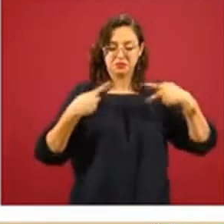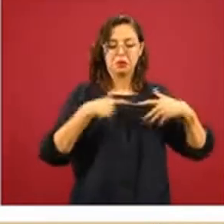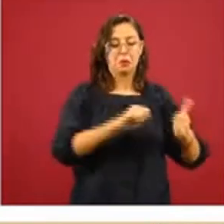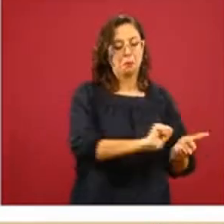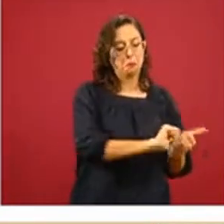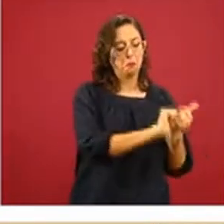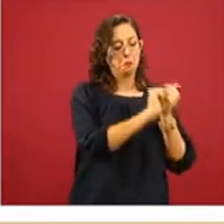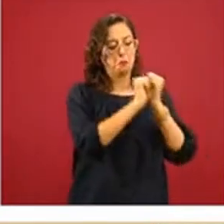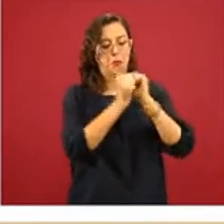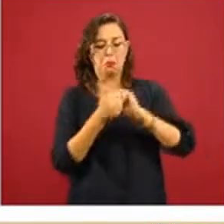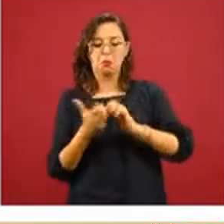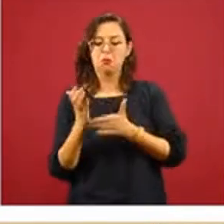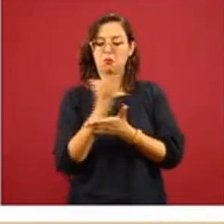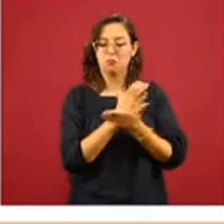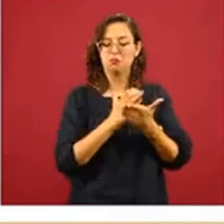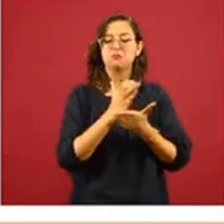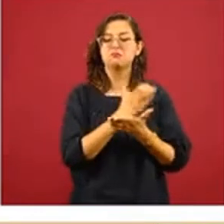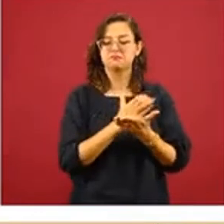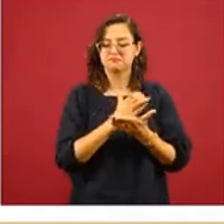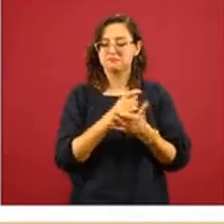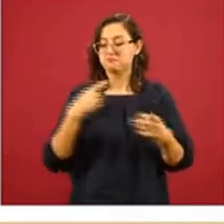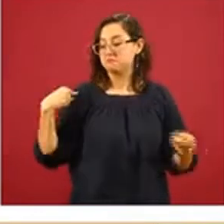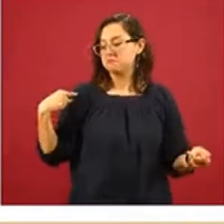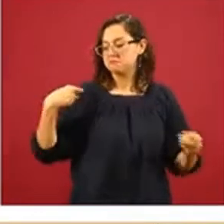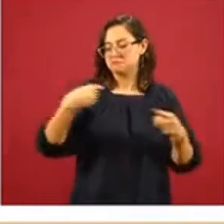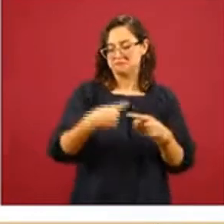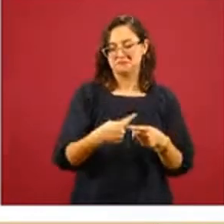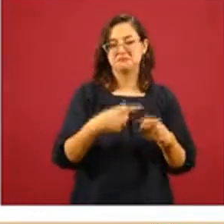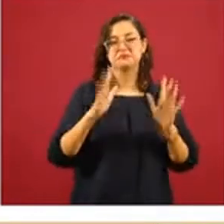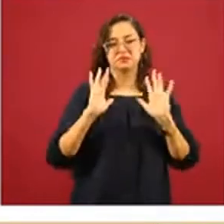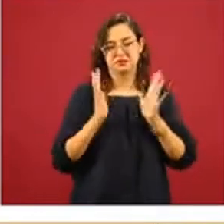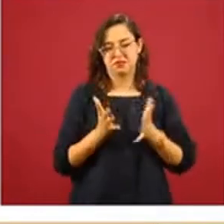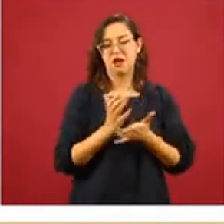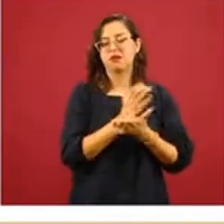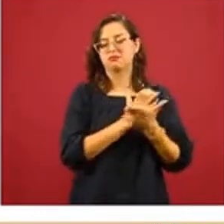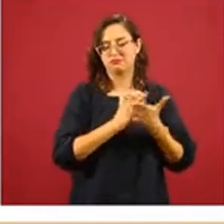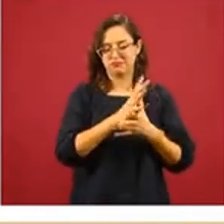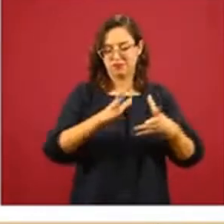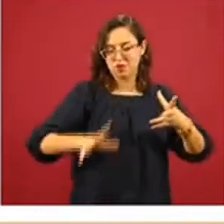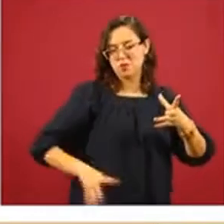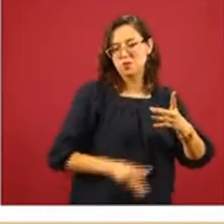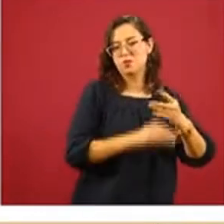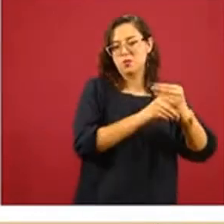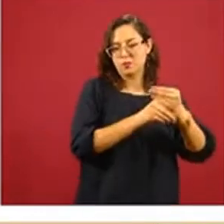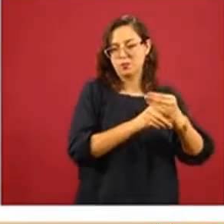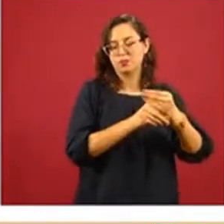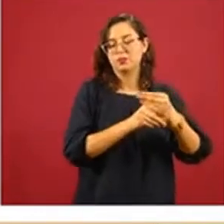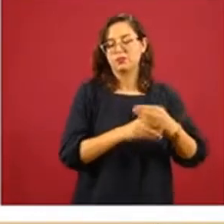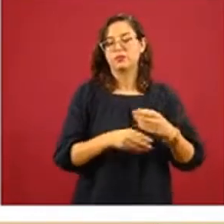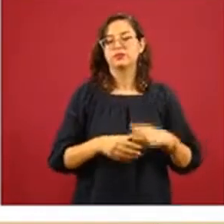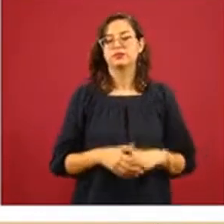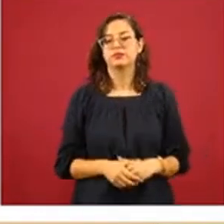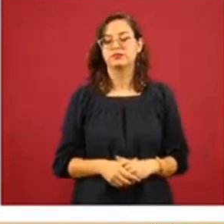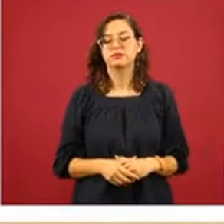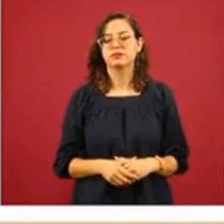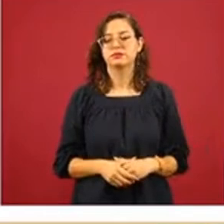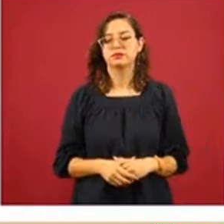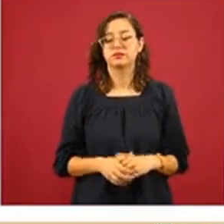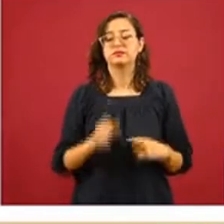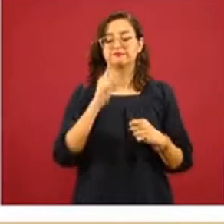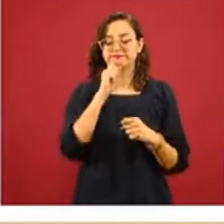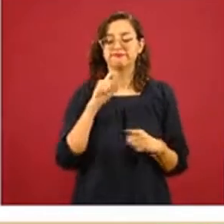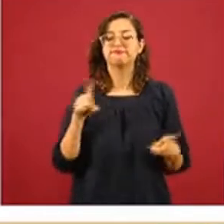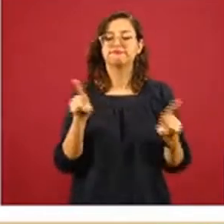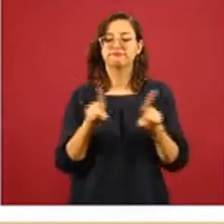que en las últimas 24 horas también pasan a formar parte de este grupo de personas recuperadas y que también